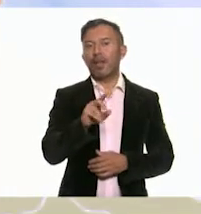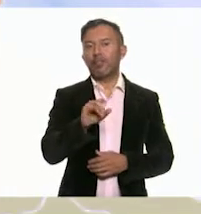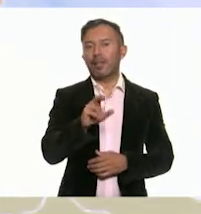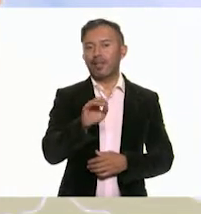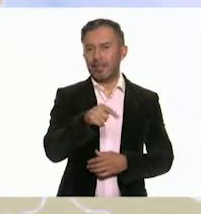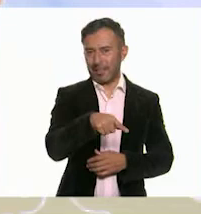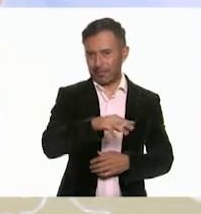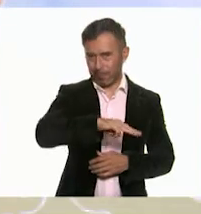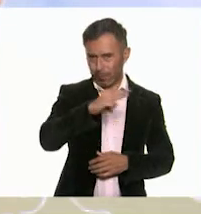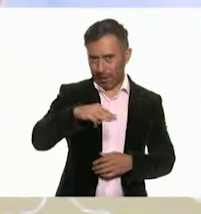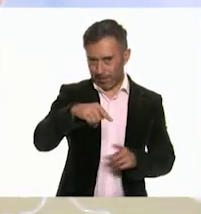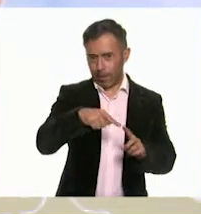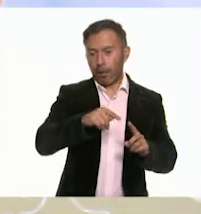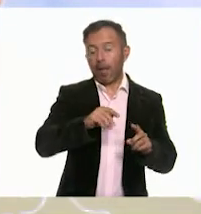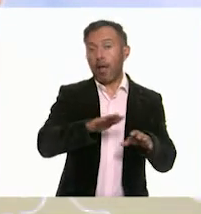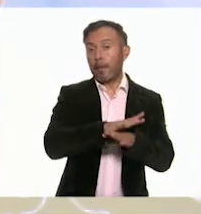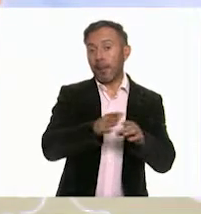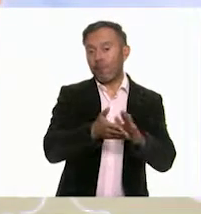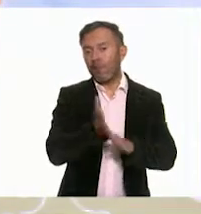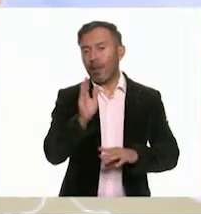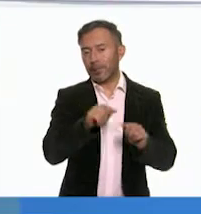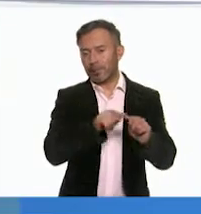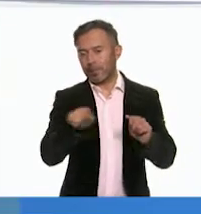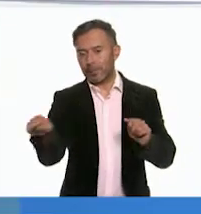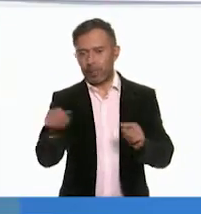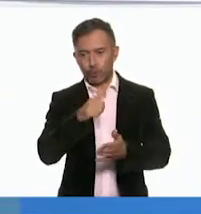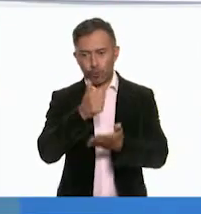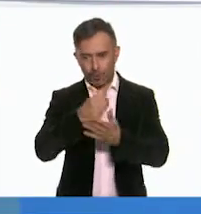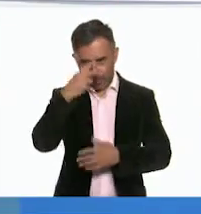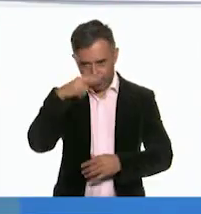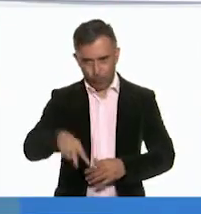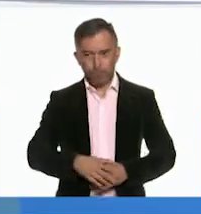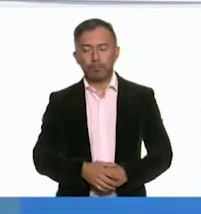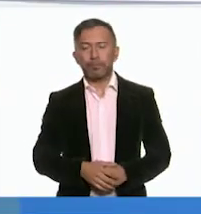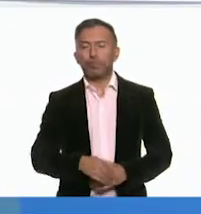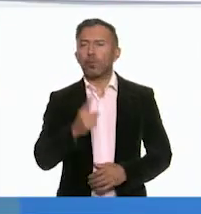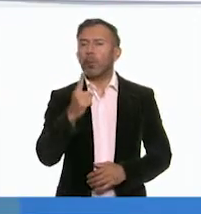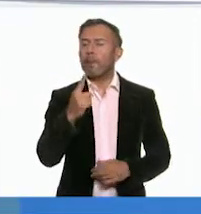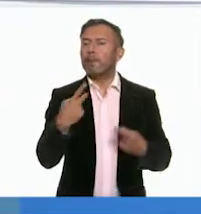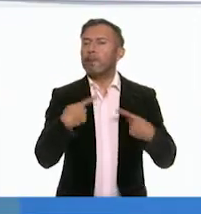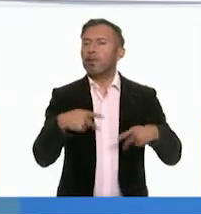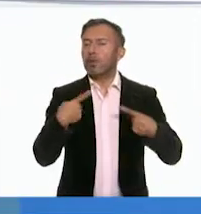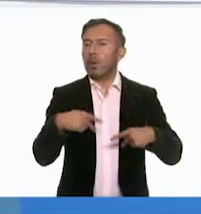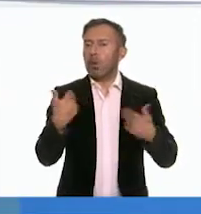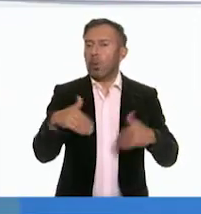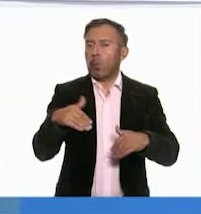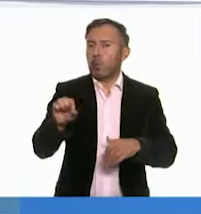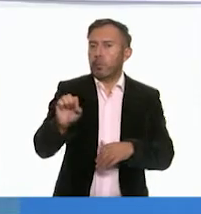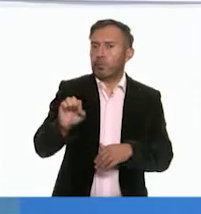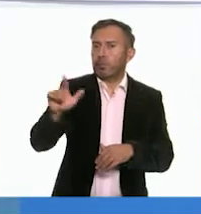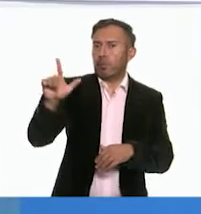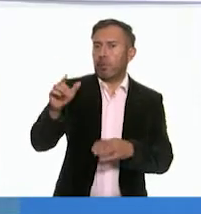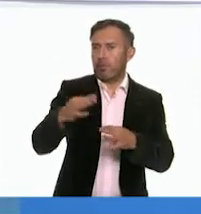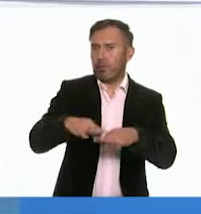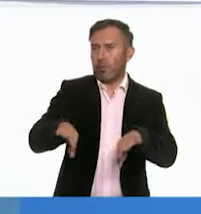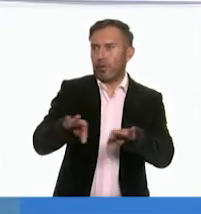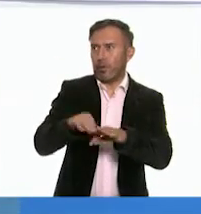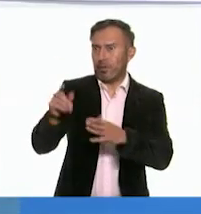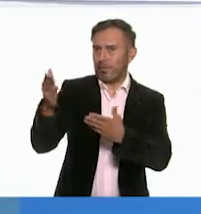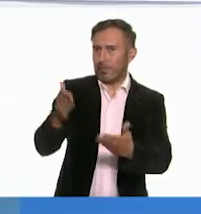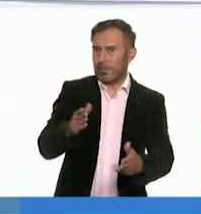México. Y alguien muy importante vendrá a visitarnos y a contarnos sobre esta